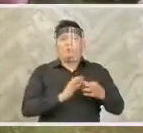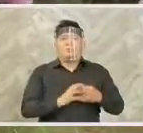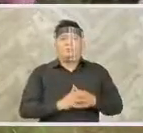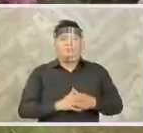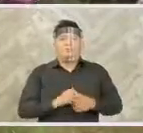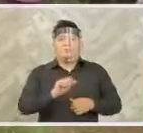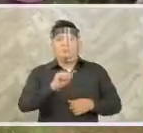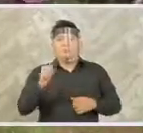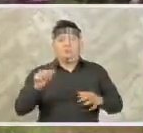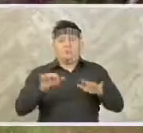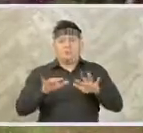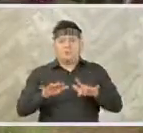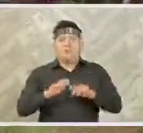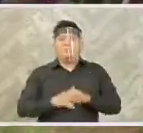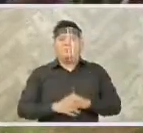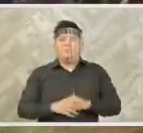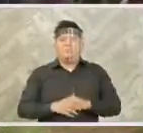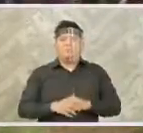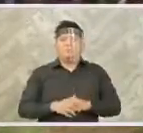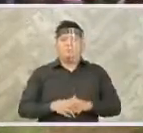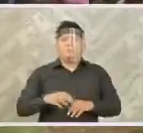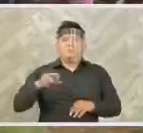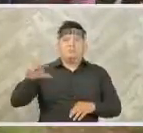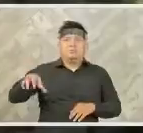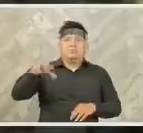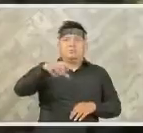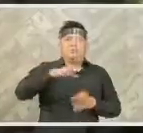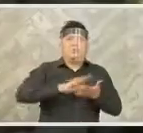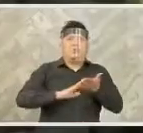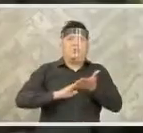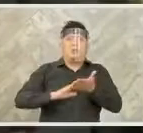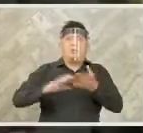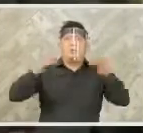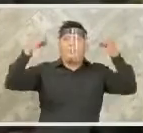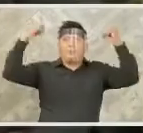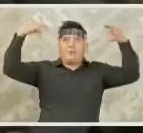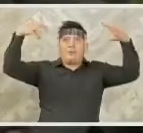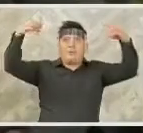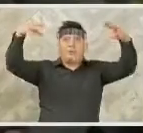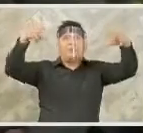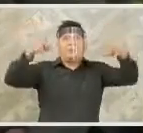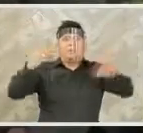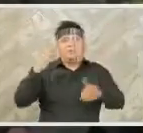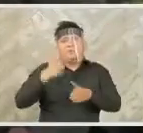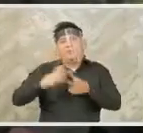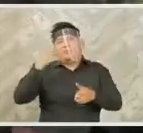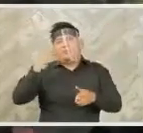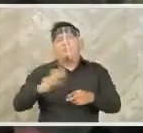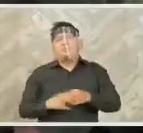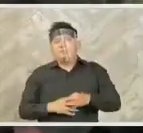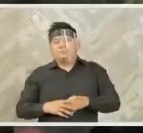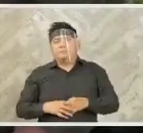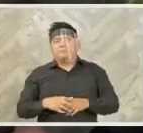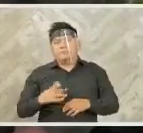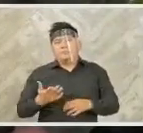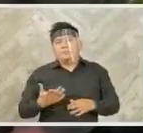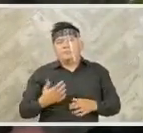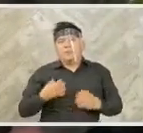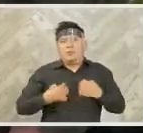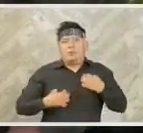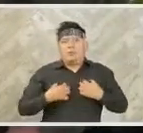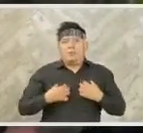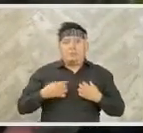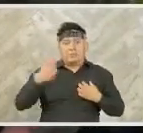otras secretarías, para que otras dependencias, para que otras instituciones solucionen aquellas problemáticas que de alguna u otra forma afectan la seguridad o generan